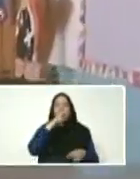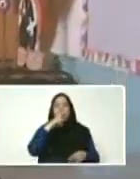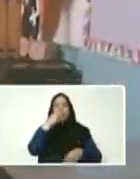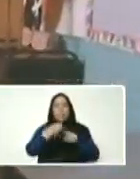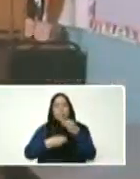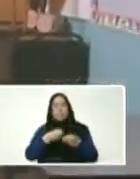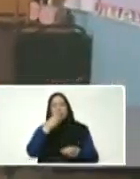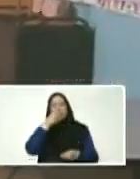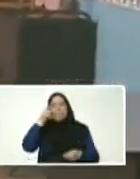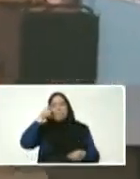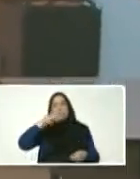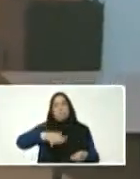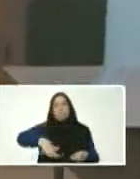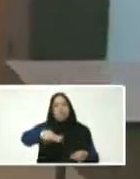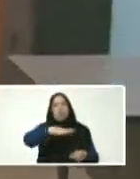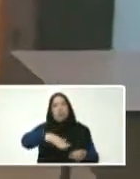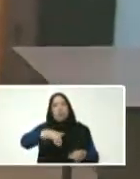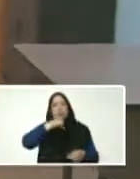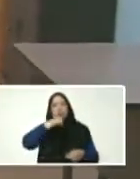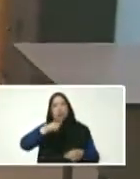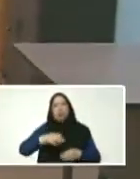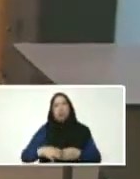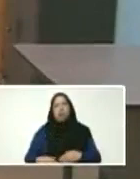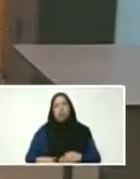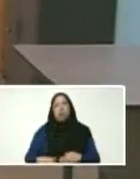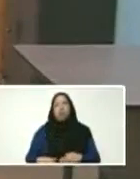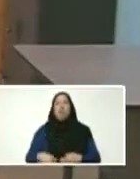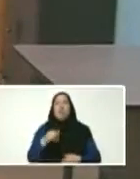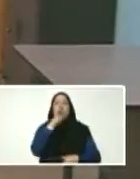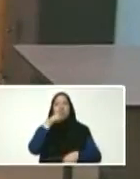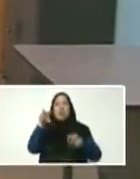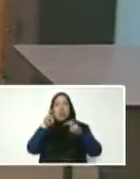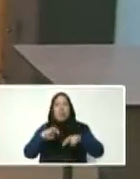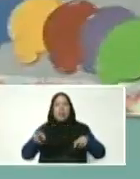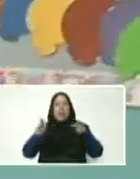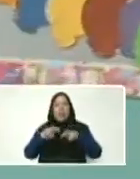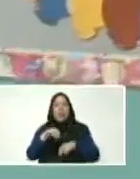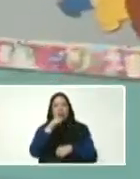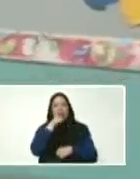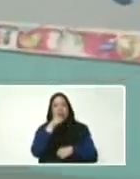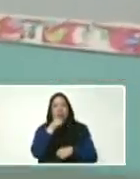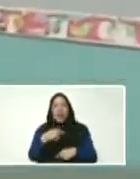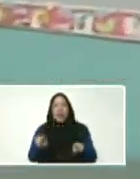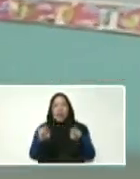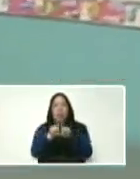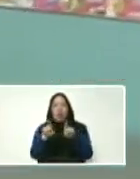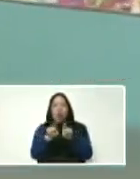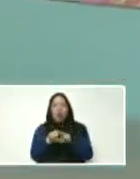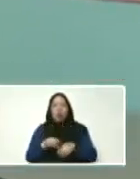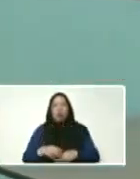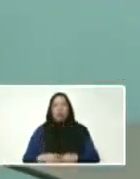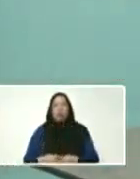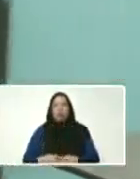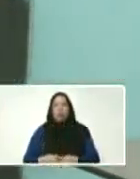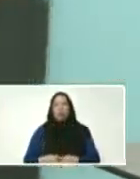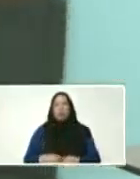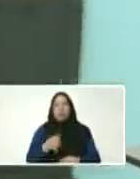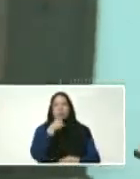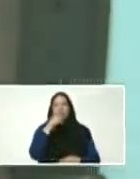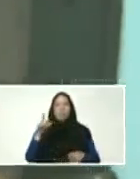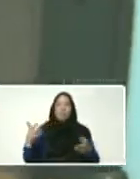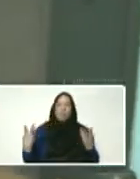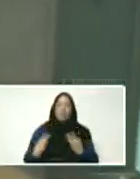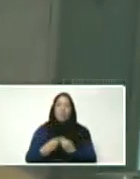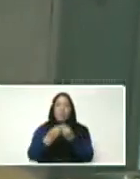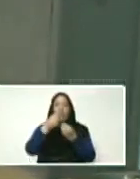poder popular, activamos la bricomile en el 100% de las escuelas en el estado de La Guaira y nos vinimos a atender esta junto al poder